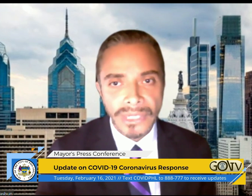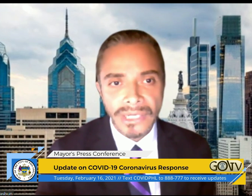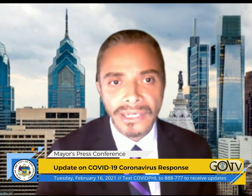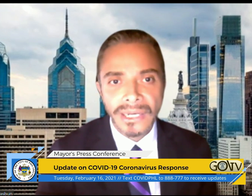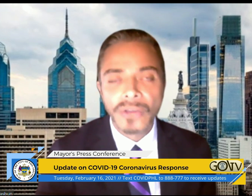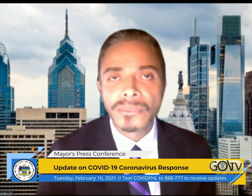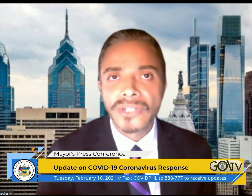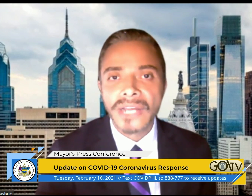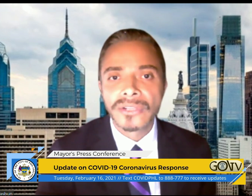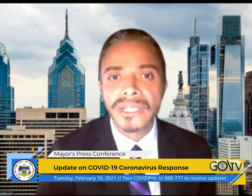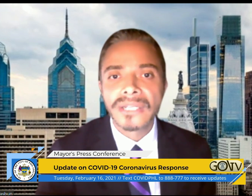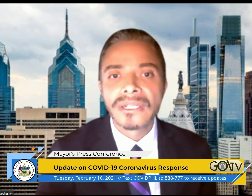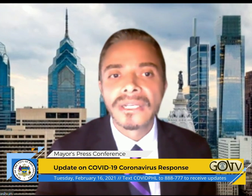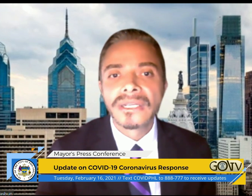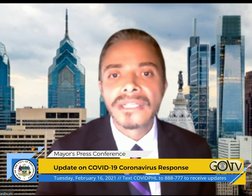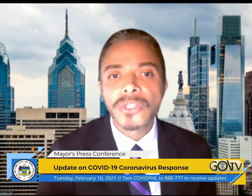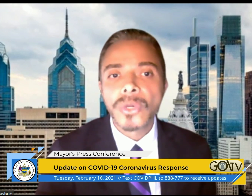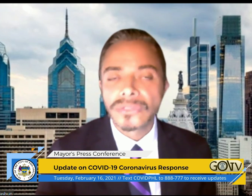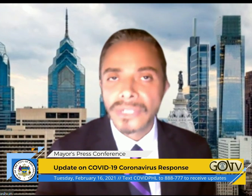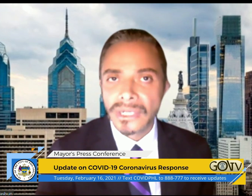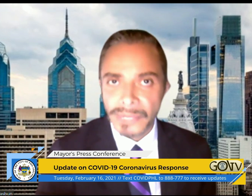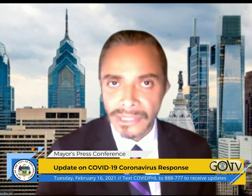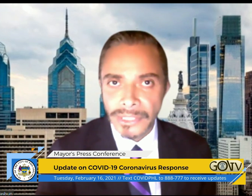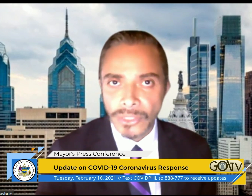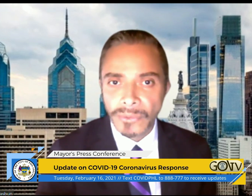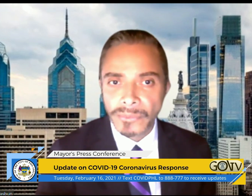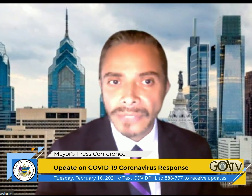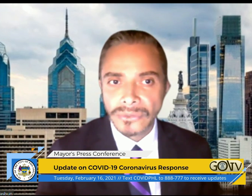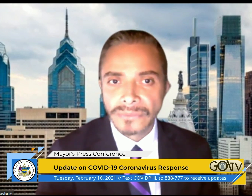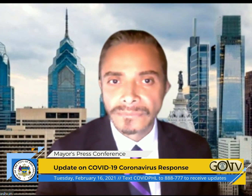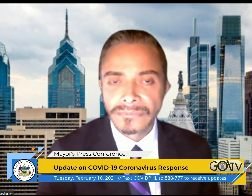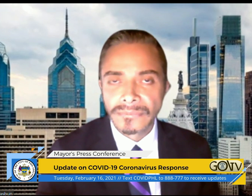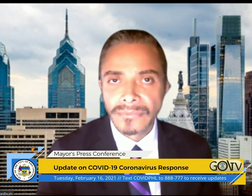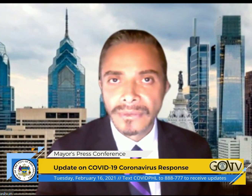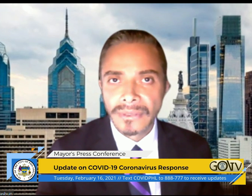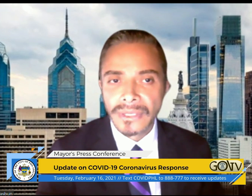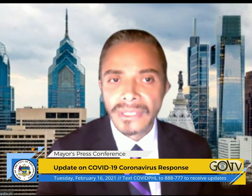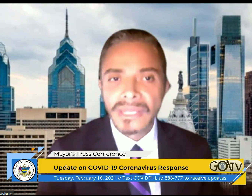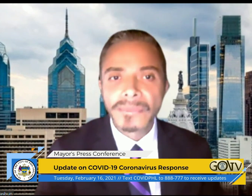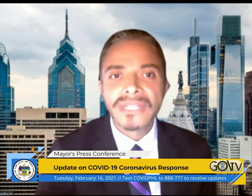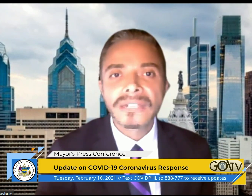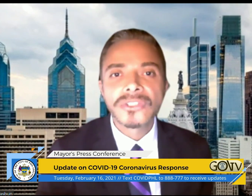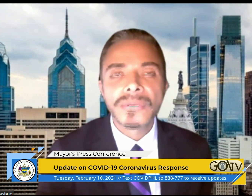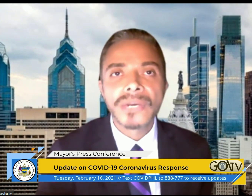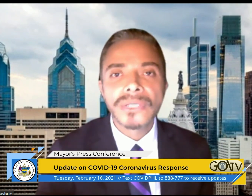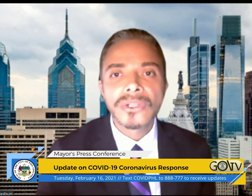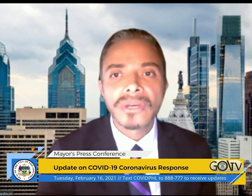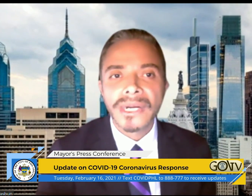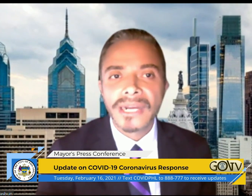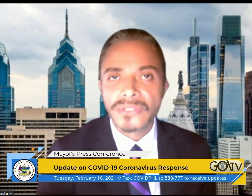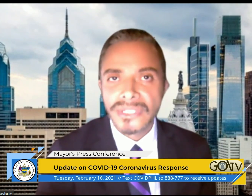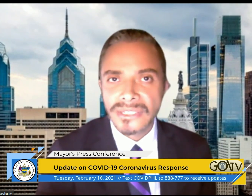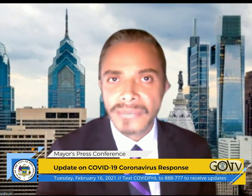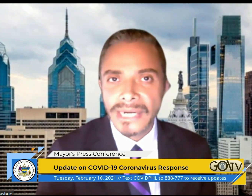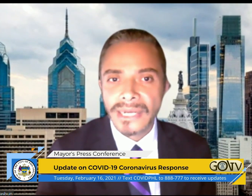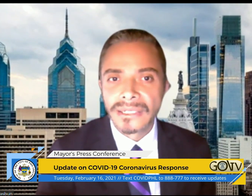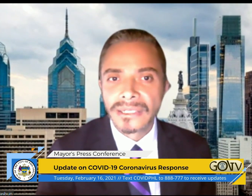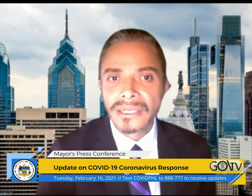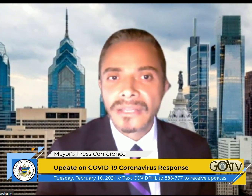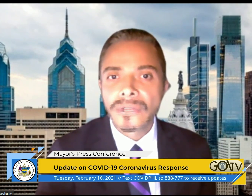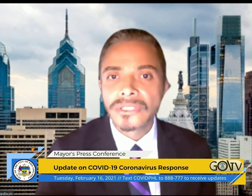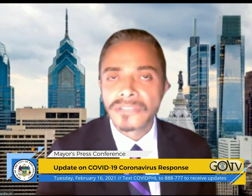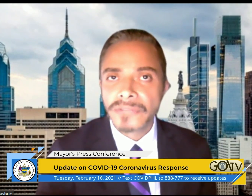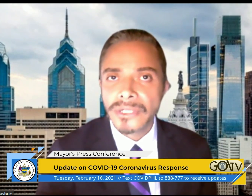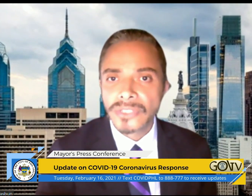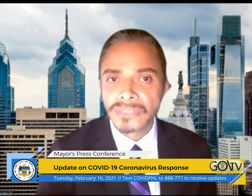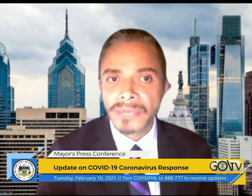a su familia, al comisionado Thiel y a todos en el Departamento de Bomberos. Y a pesar del sombrío hito que marcamos esta semana